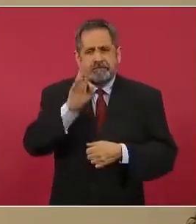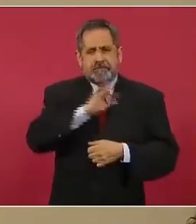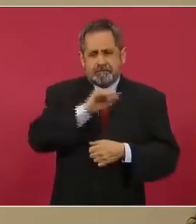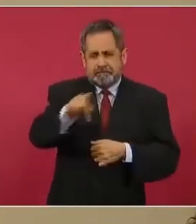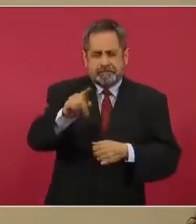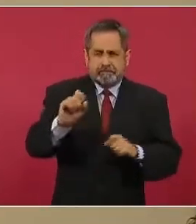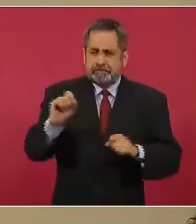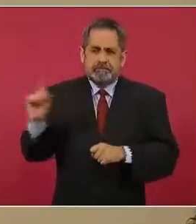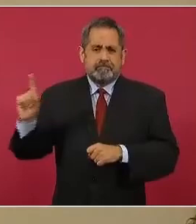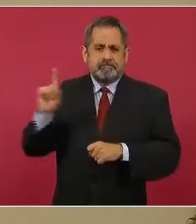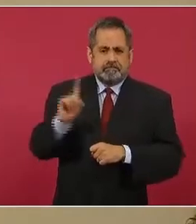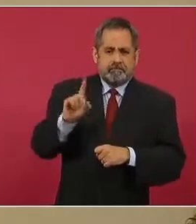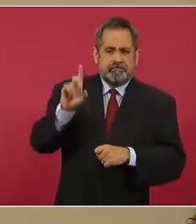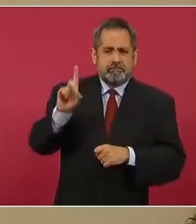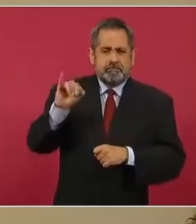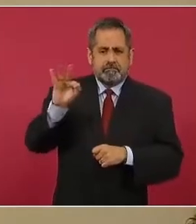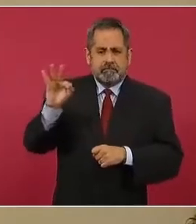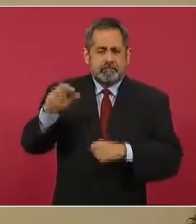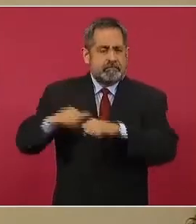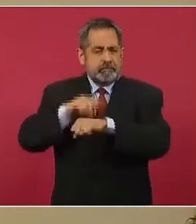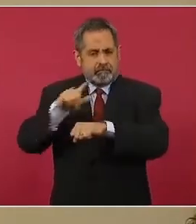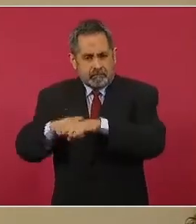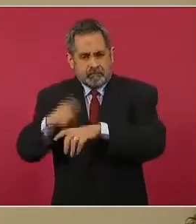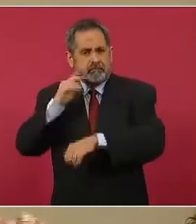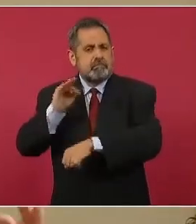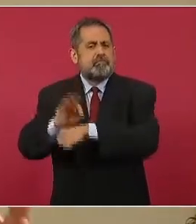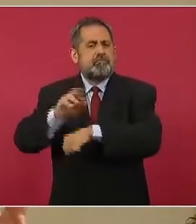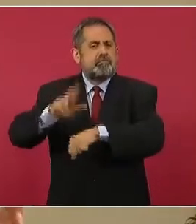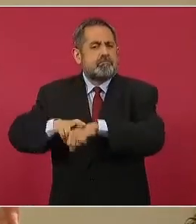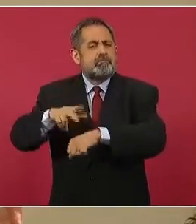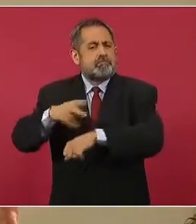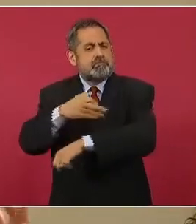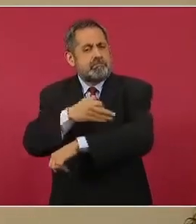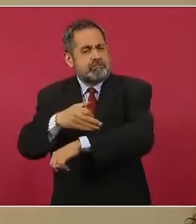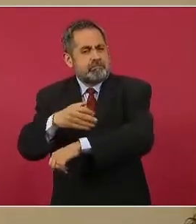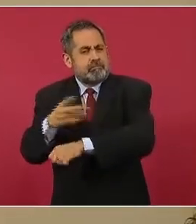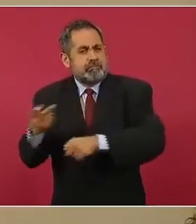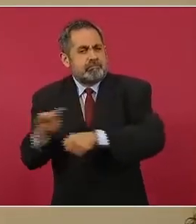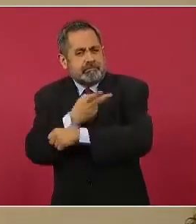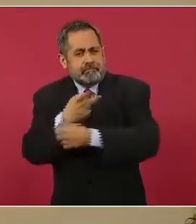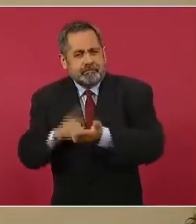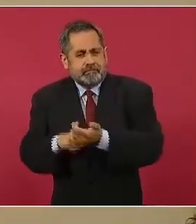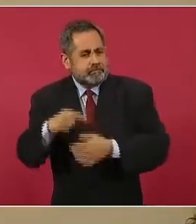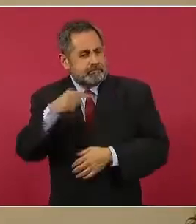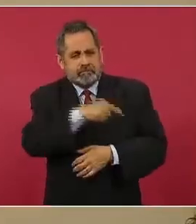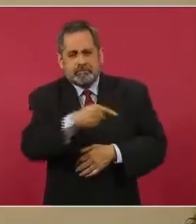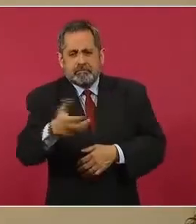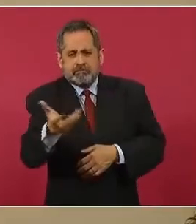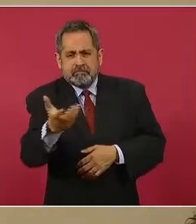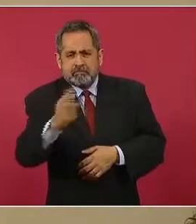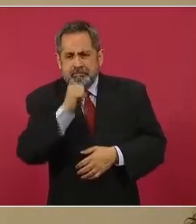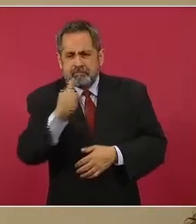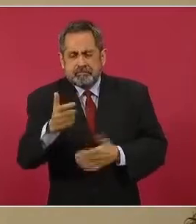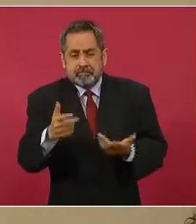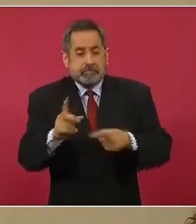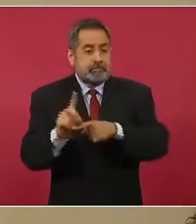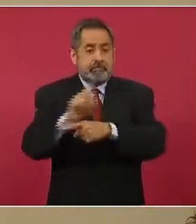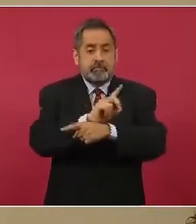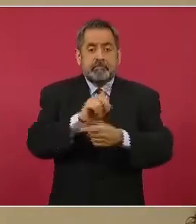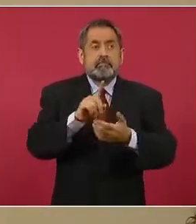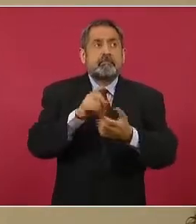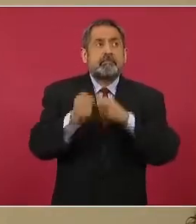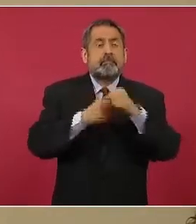de asistencia social extraordinarias y 26 ordinarias. Este registro, que está actualizado con corte al 31 de diciembre